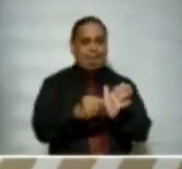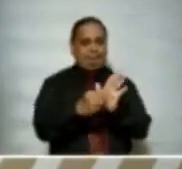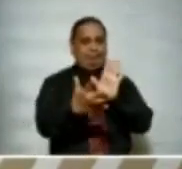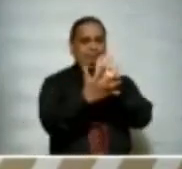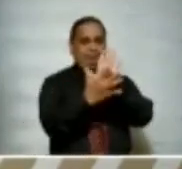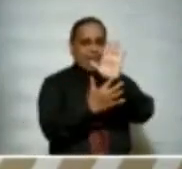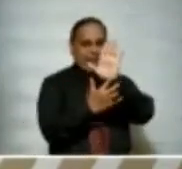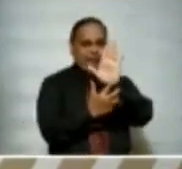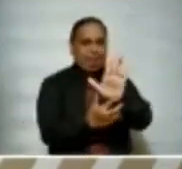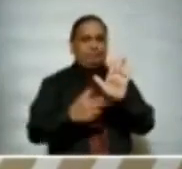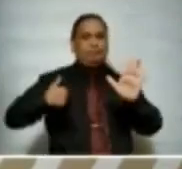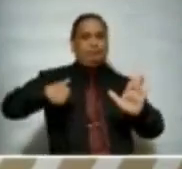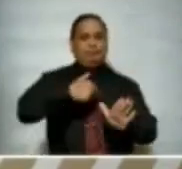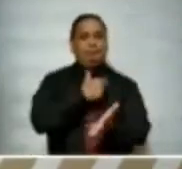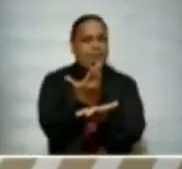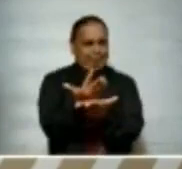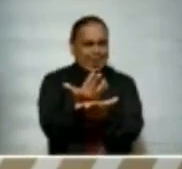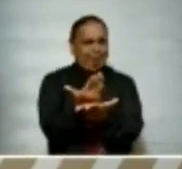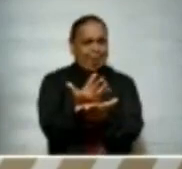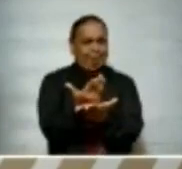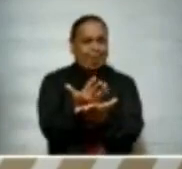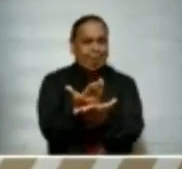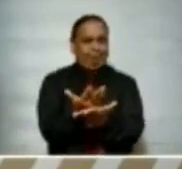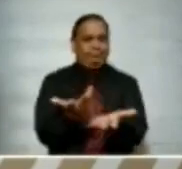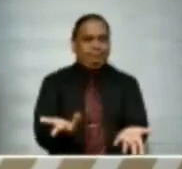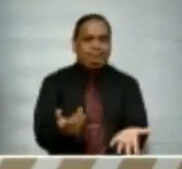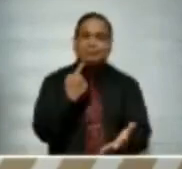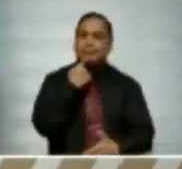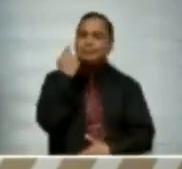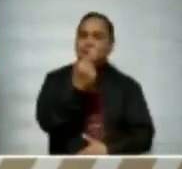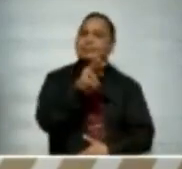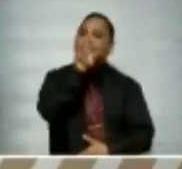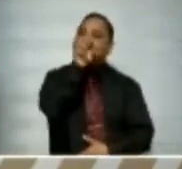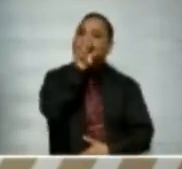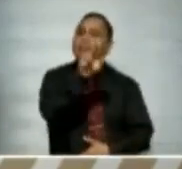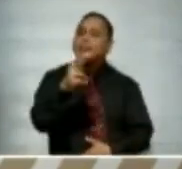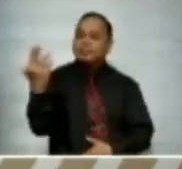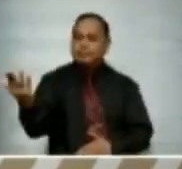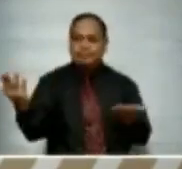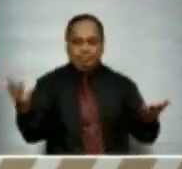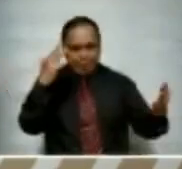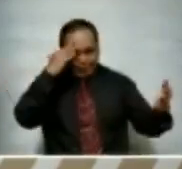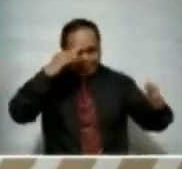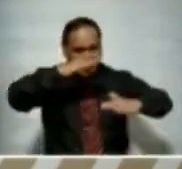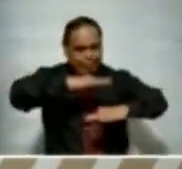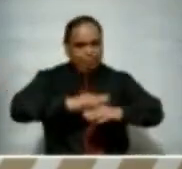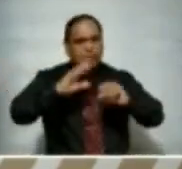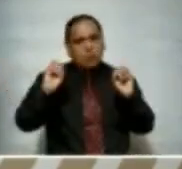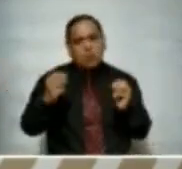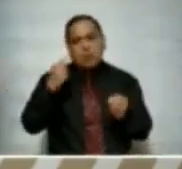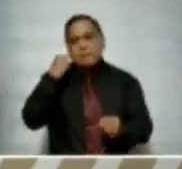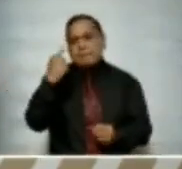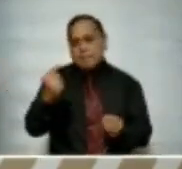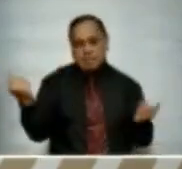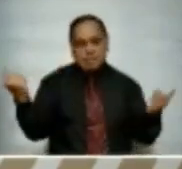estamos en espera de que haya una solución amistosa o una resolución de fondo